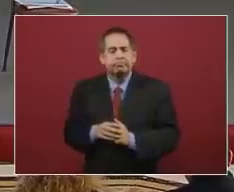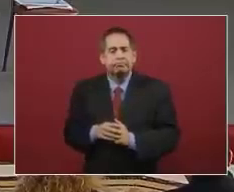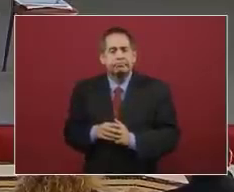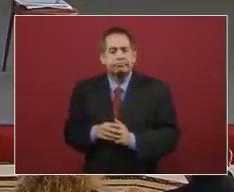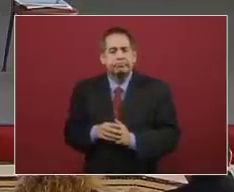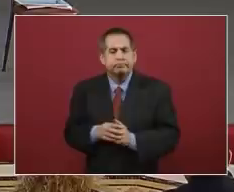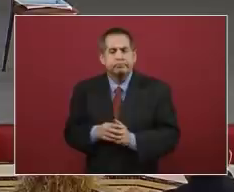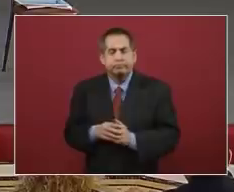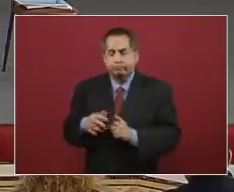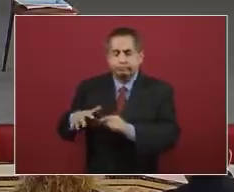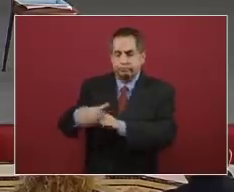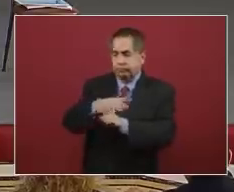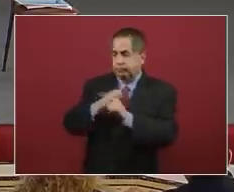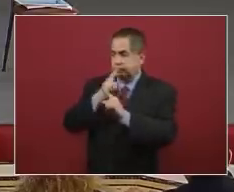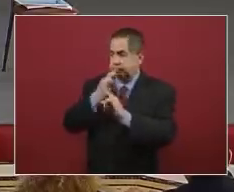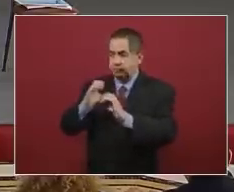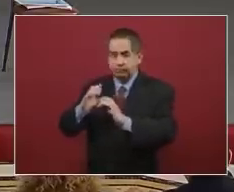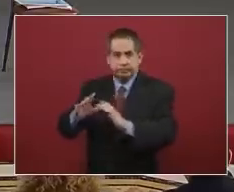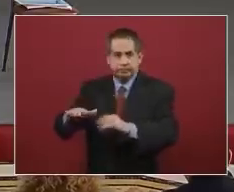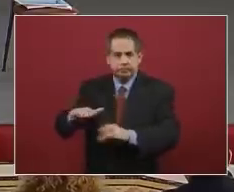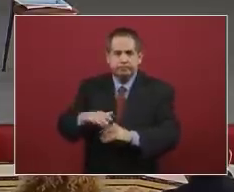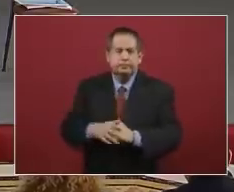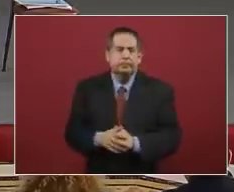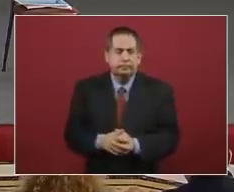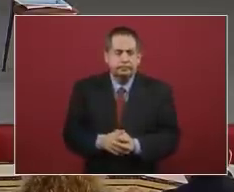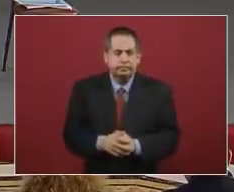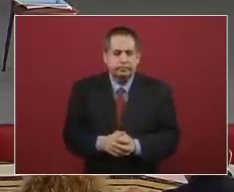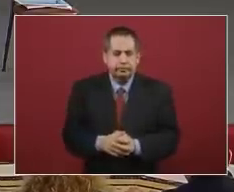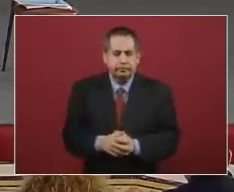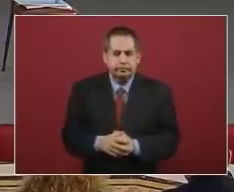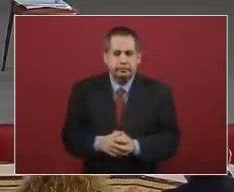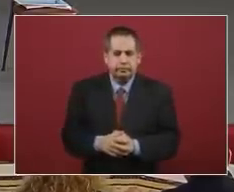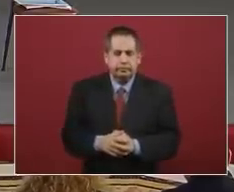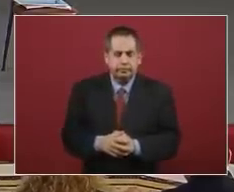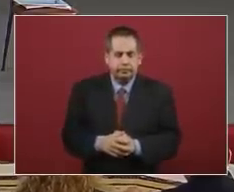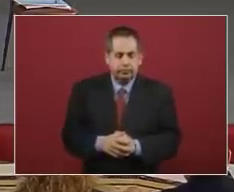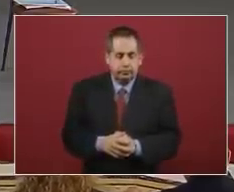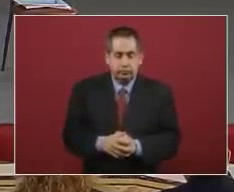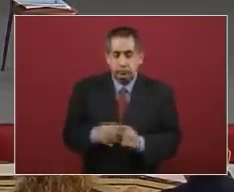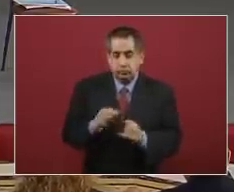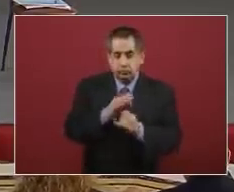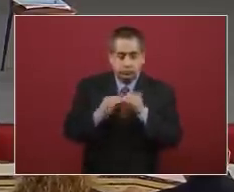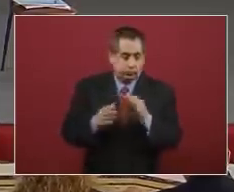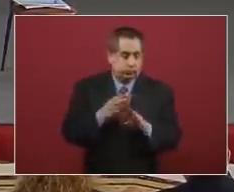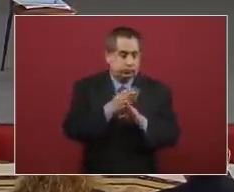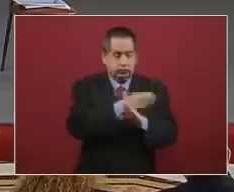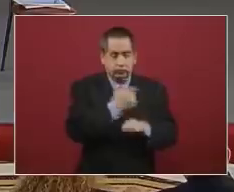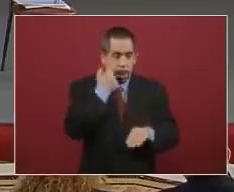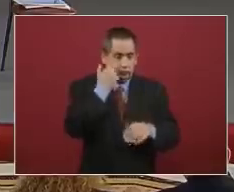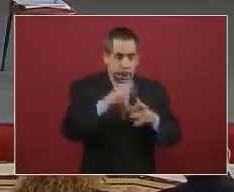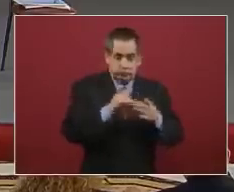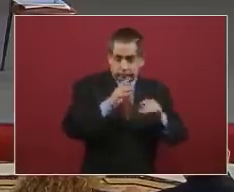el medio ambiente. En cuanto al último punto que quiero destacar,